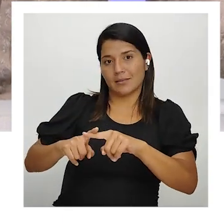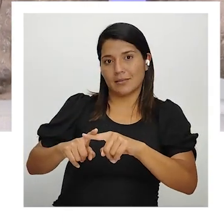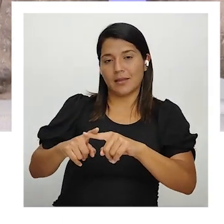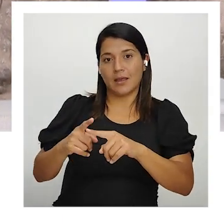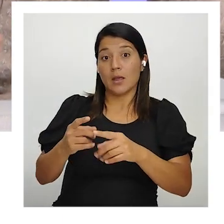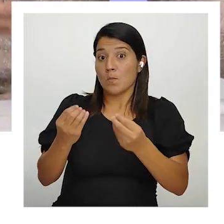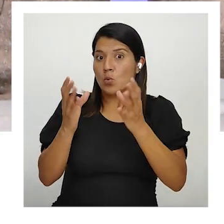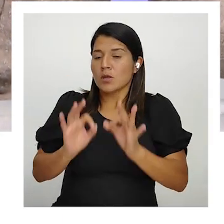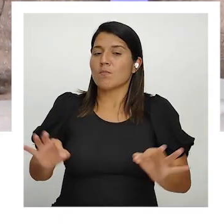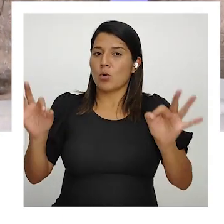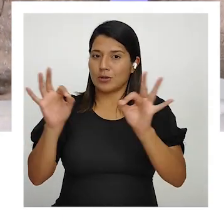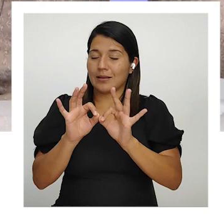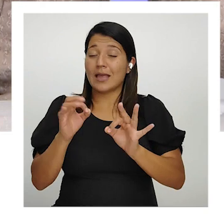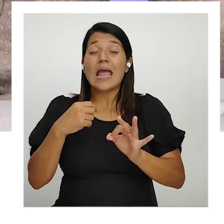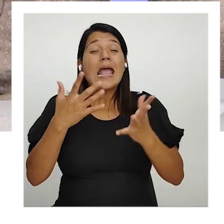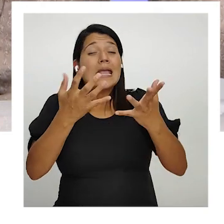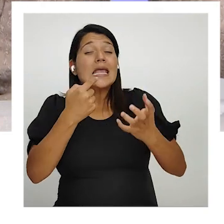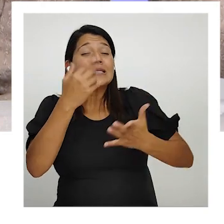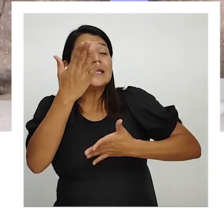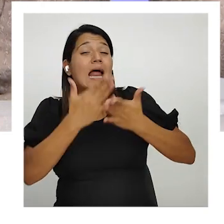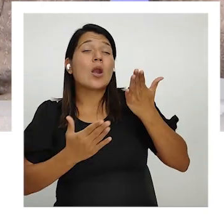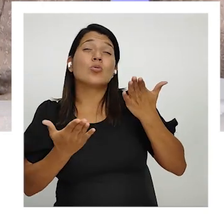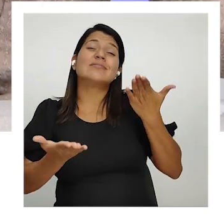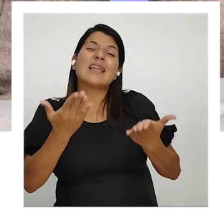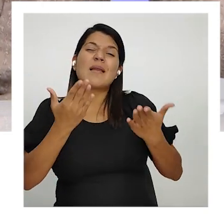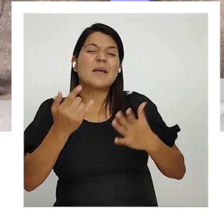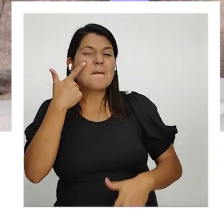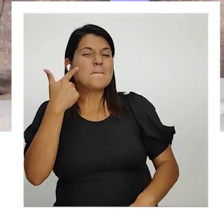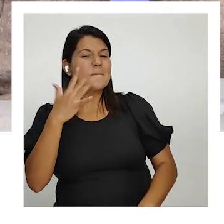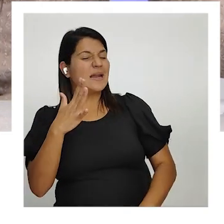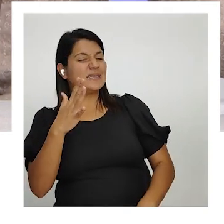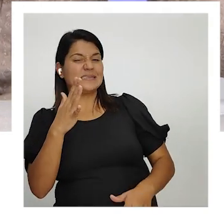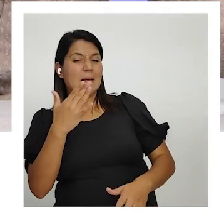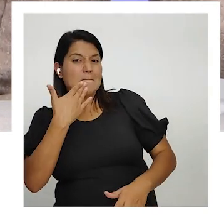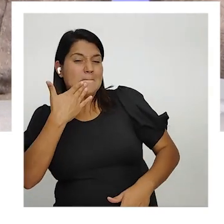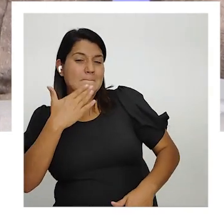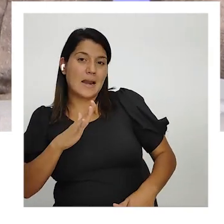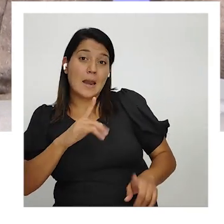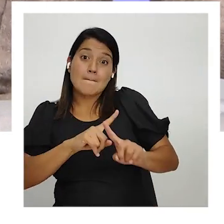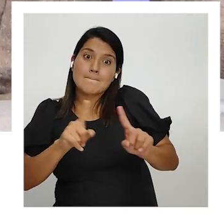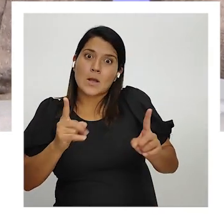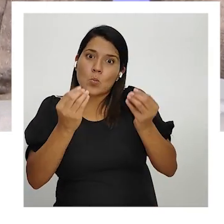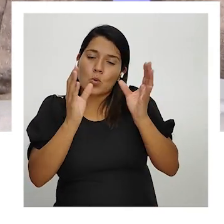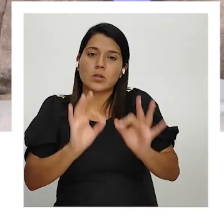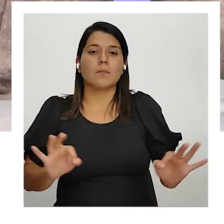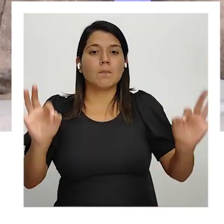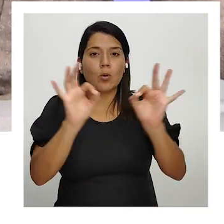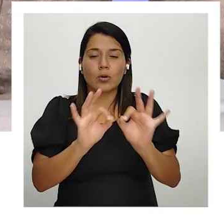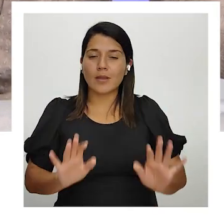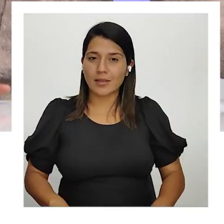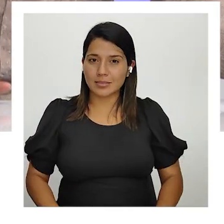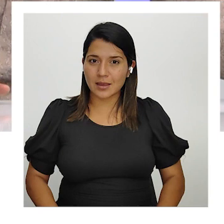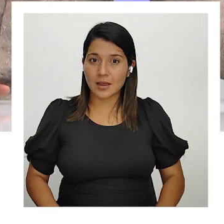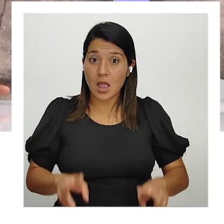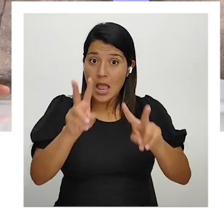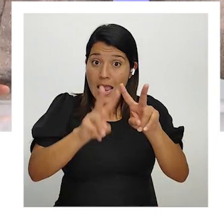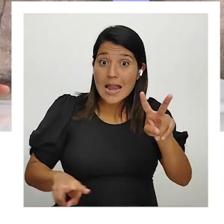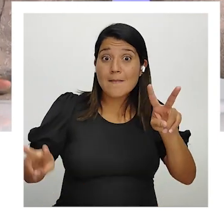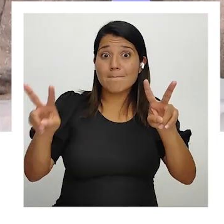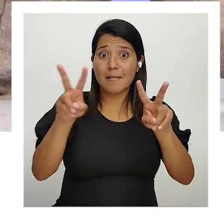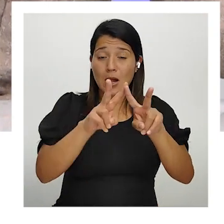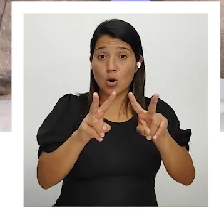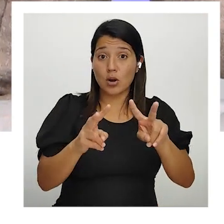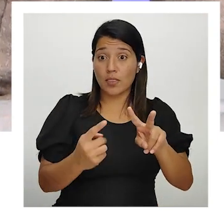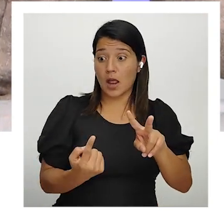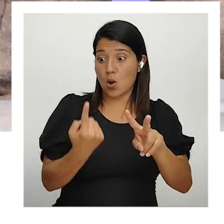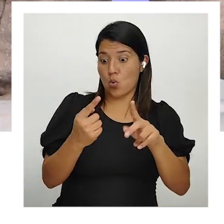algo que tal vez pueda sonar pedestre, pero creo que es relevante. El valor de una propiedad, el